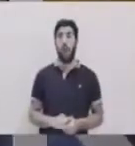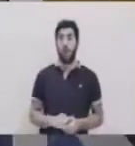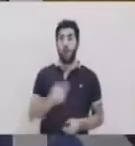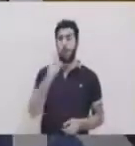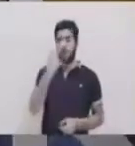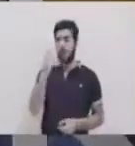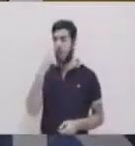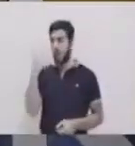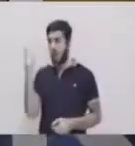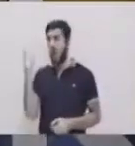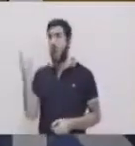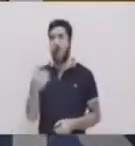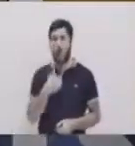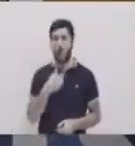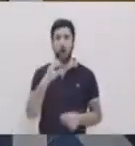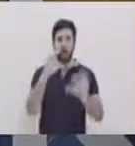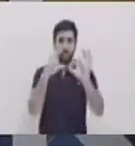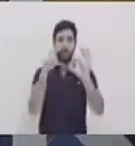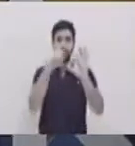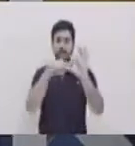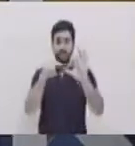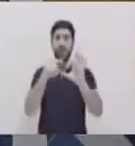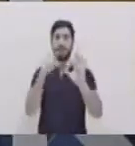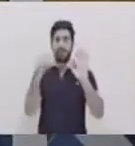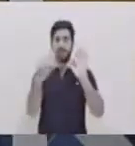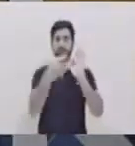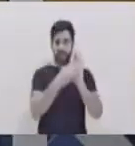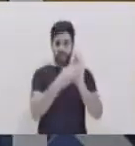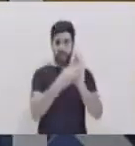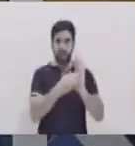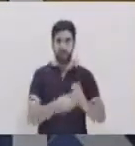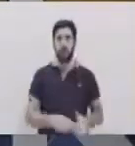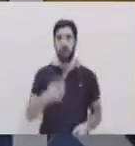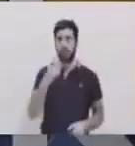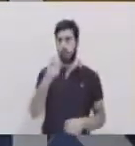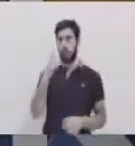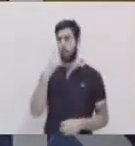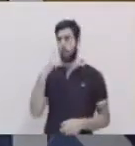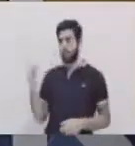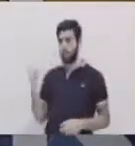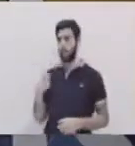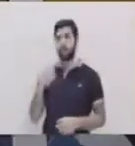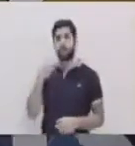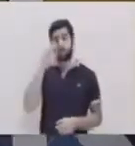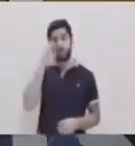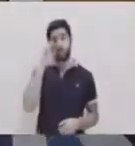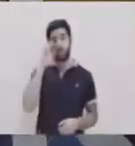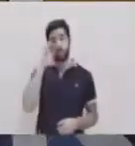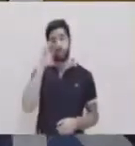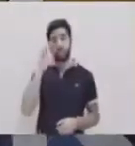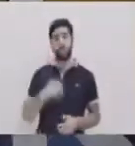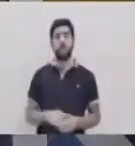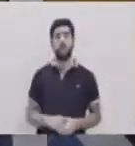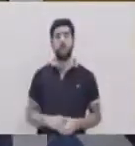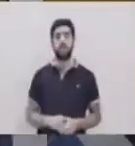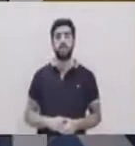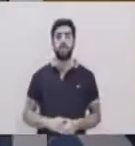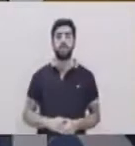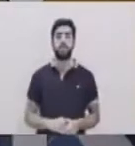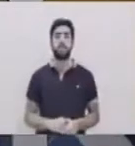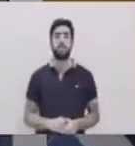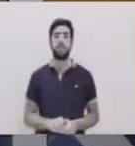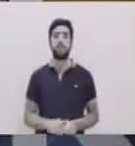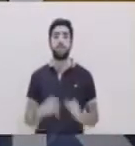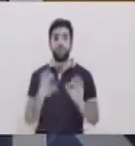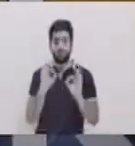Y sí, tenemos un círculo. Así es. Vamos con la siguiente, que será una elipse. Observemos solo antes de